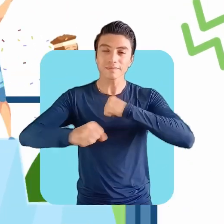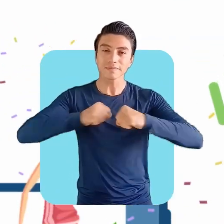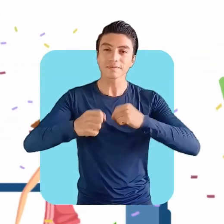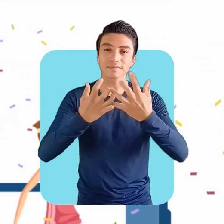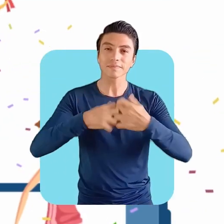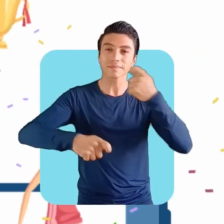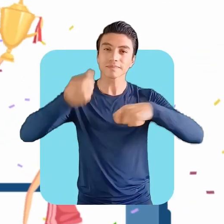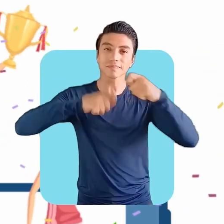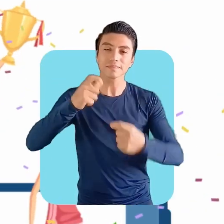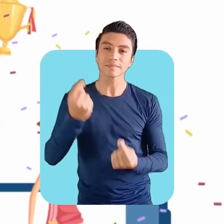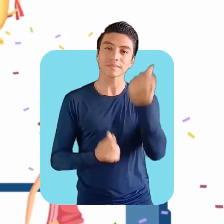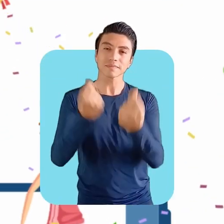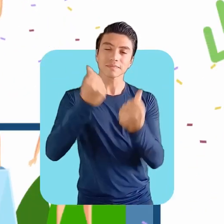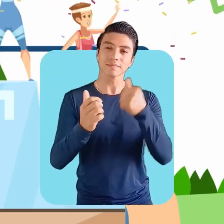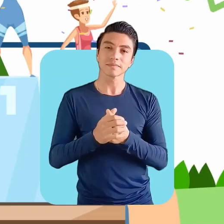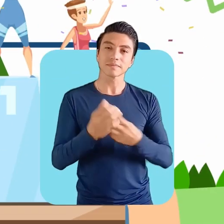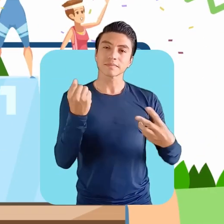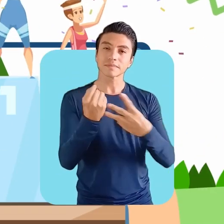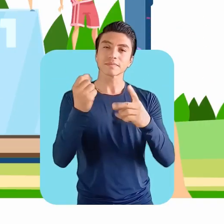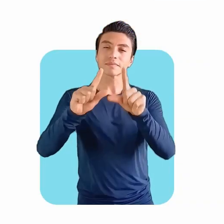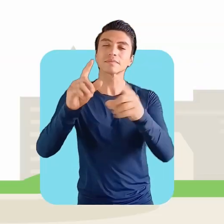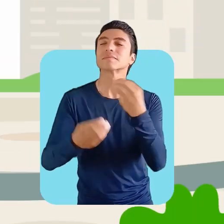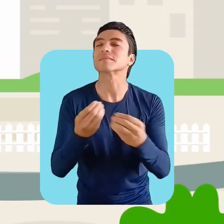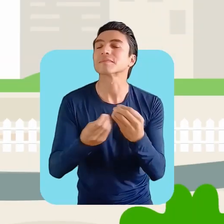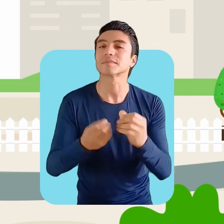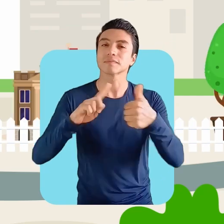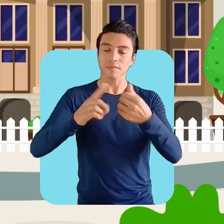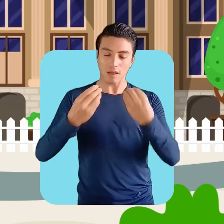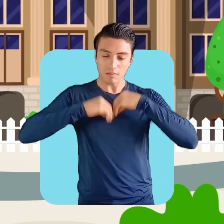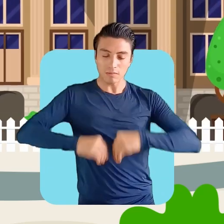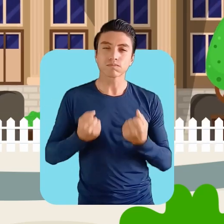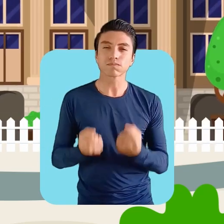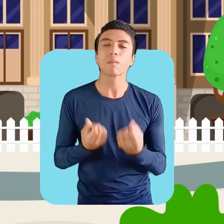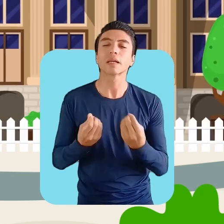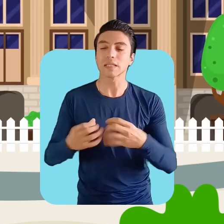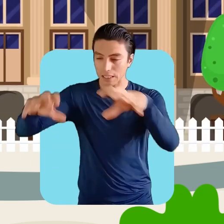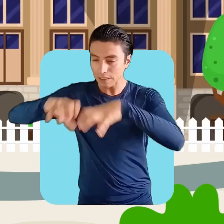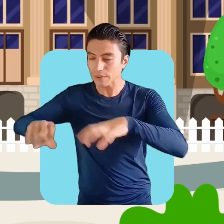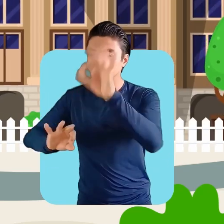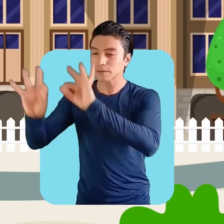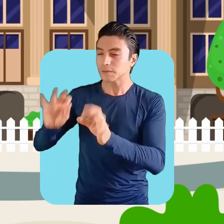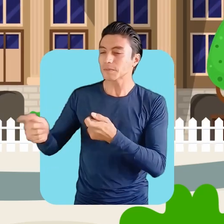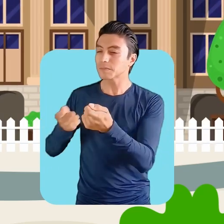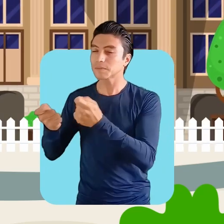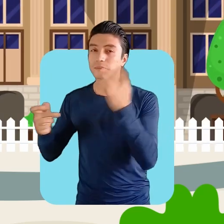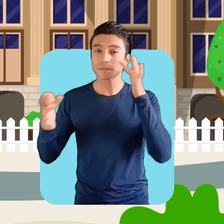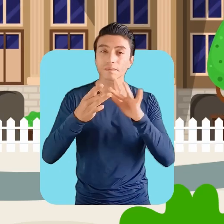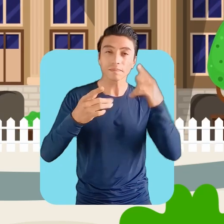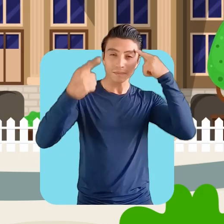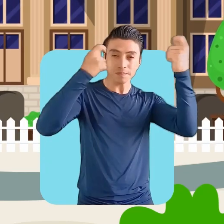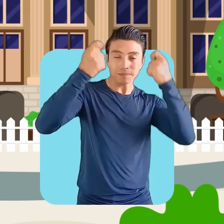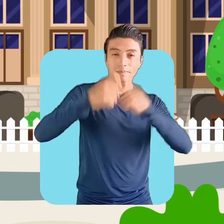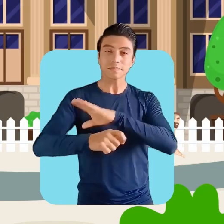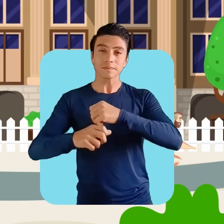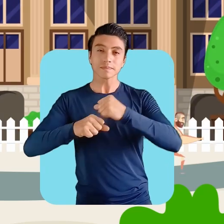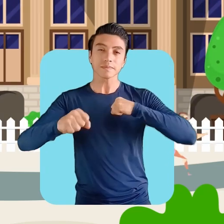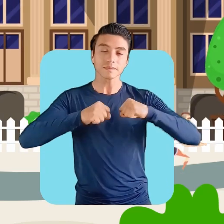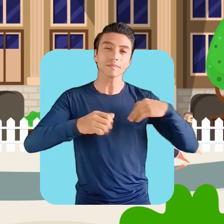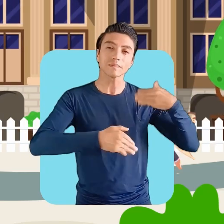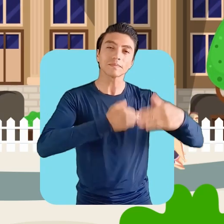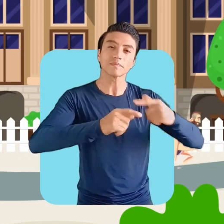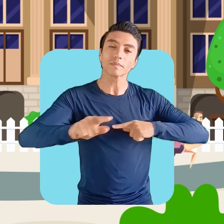Estudia gestión de organizaciones deportivas y, como egresado SENA, estarás en capacidad de estructurar el